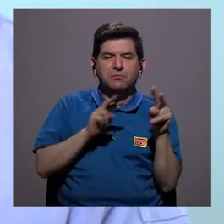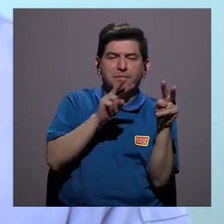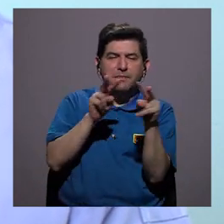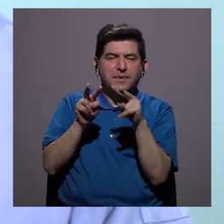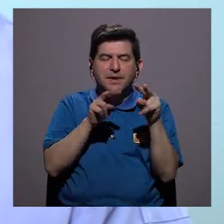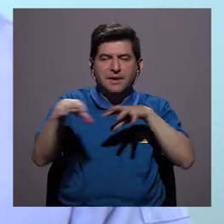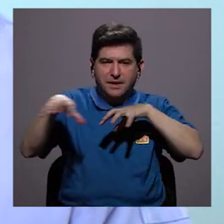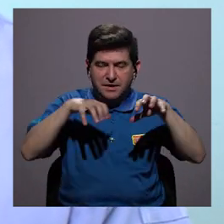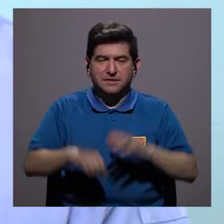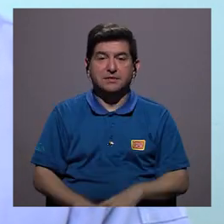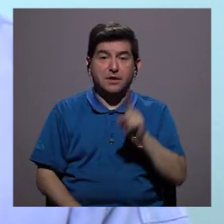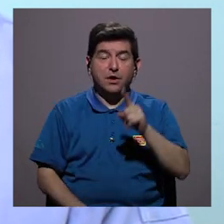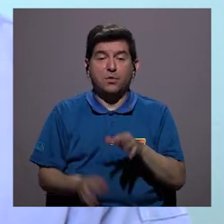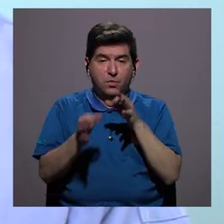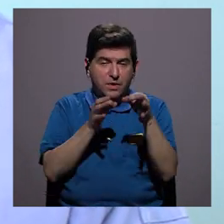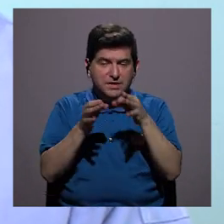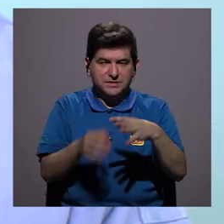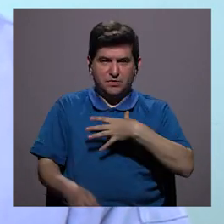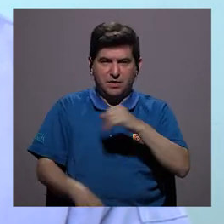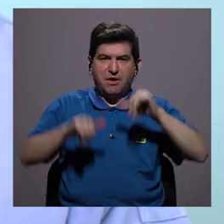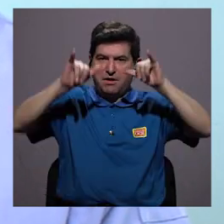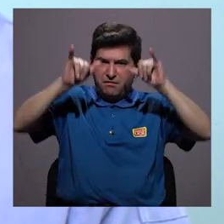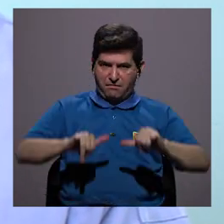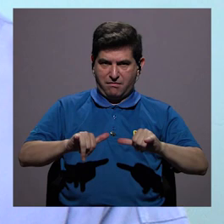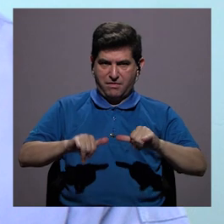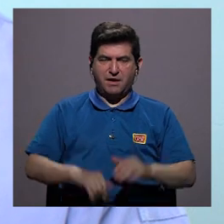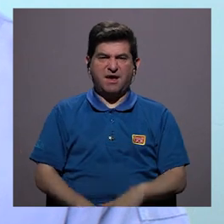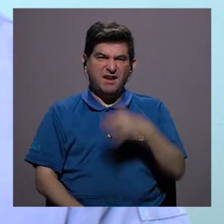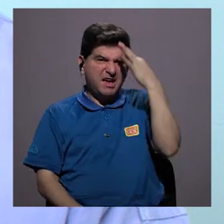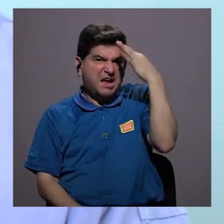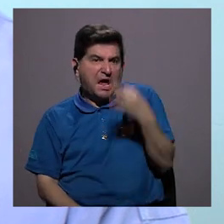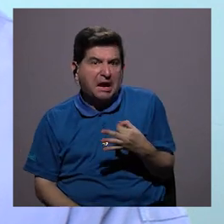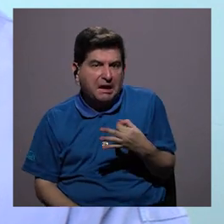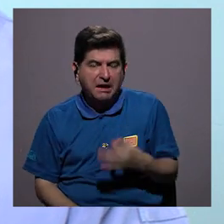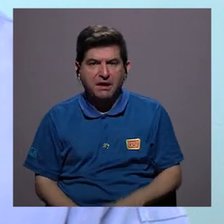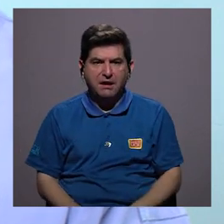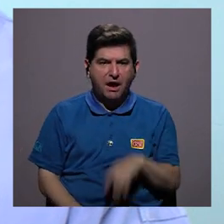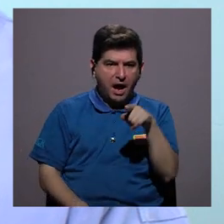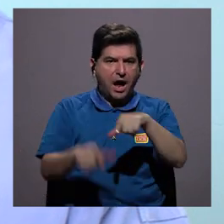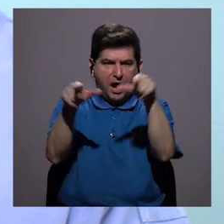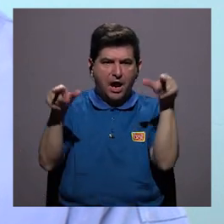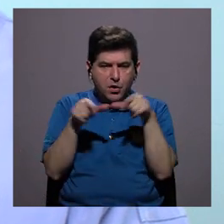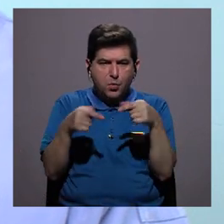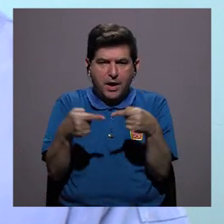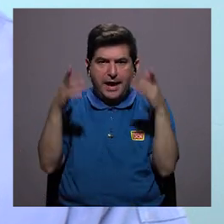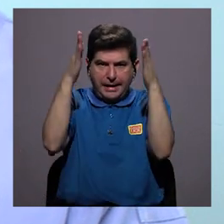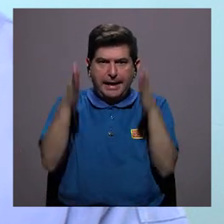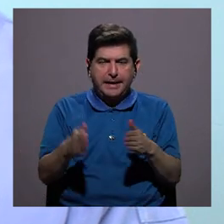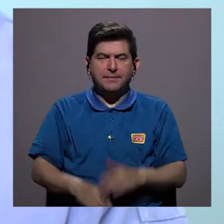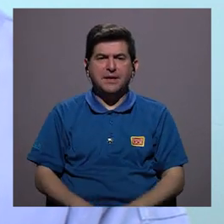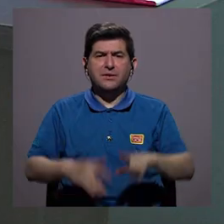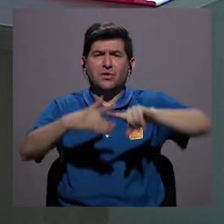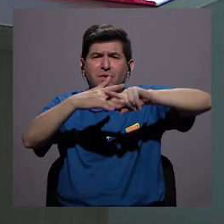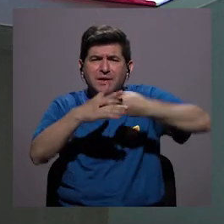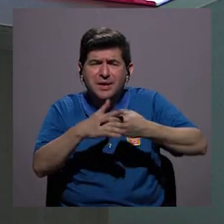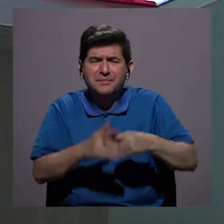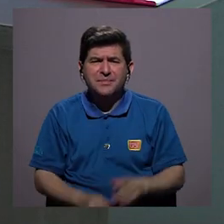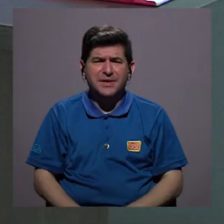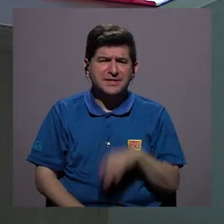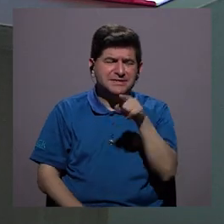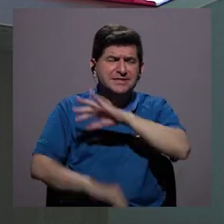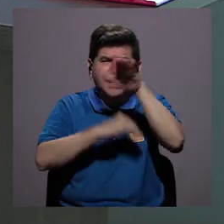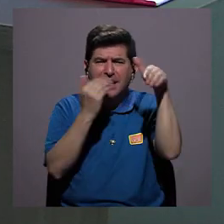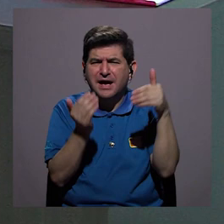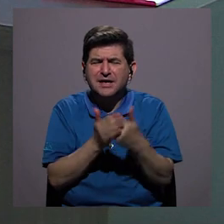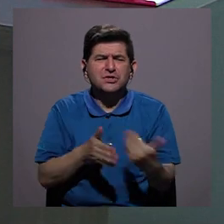patrullas que tienen que estar en movimiento. Cuando un glóbulo blanco se estaciona, él cree o asume que llegó a donde está el enemigo y empieza